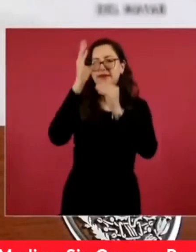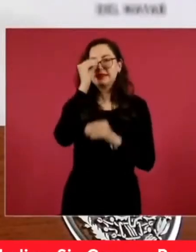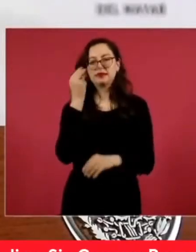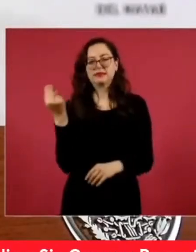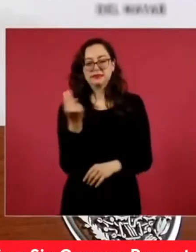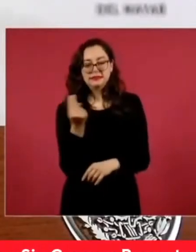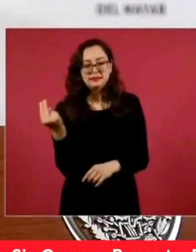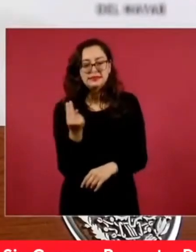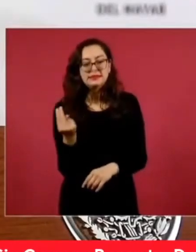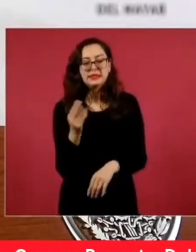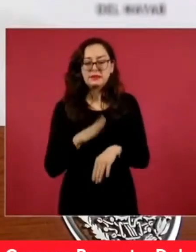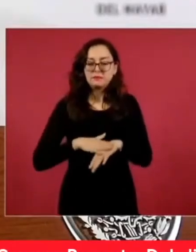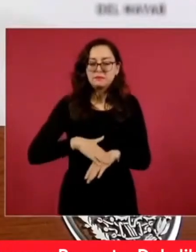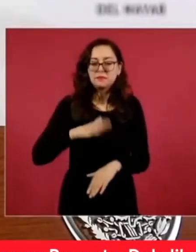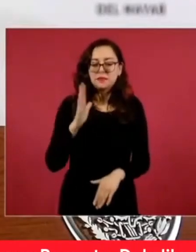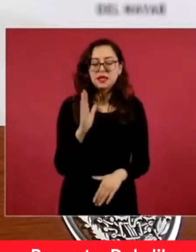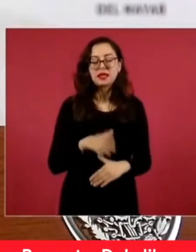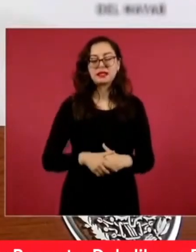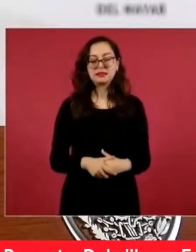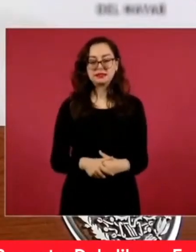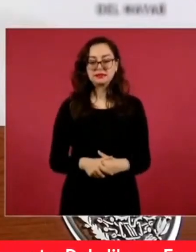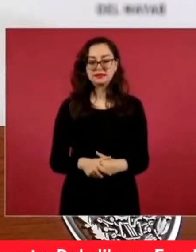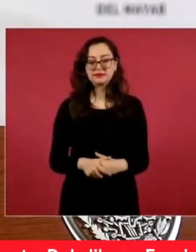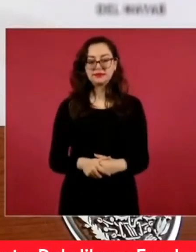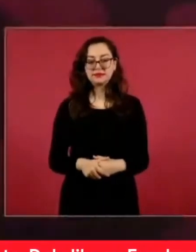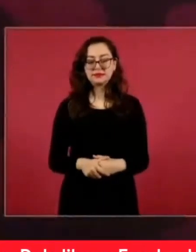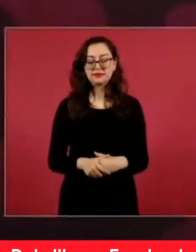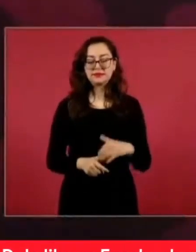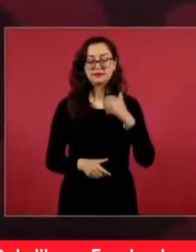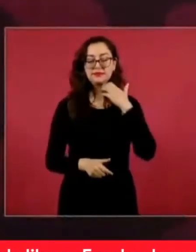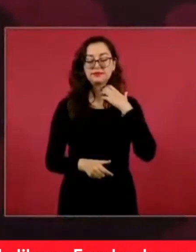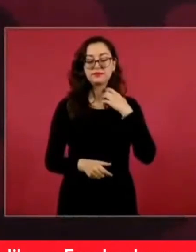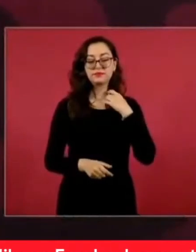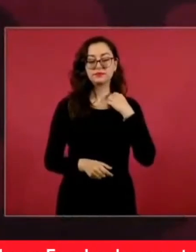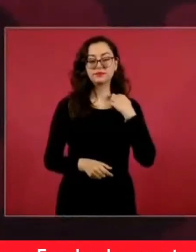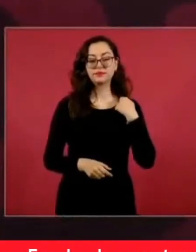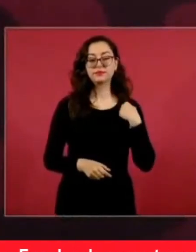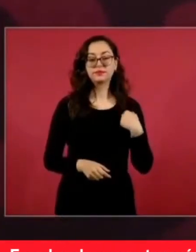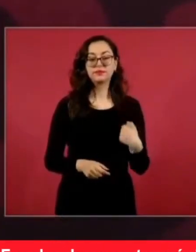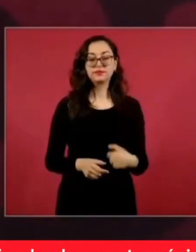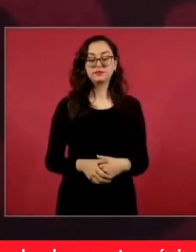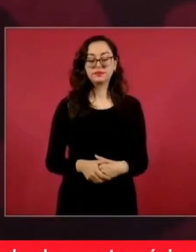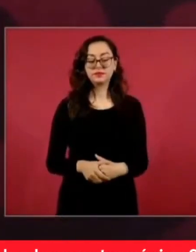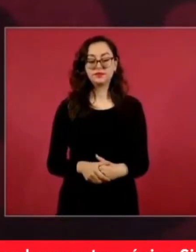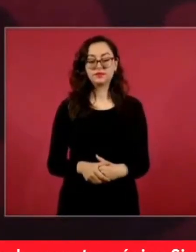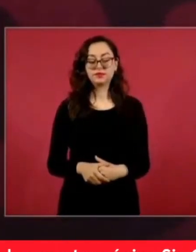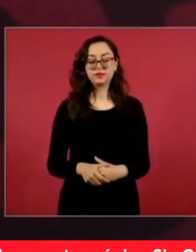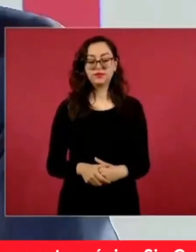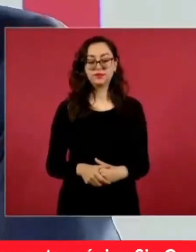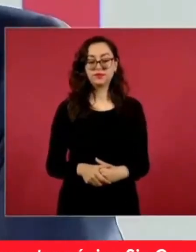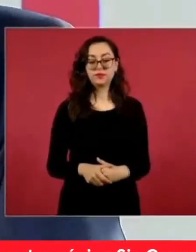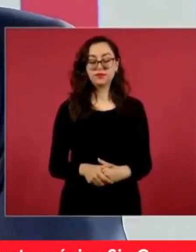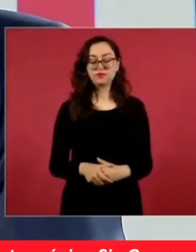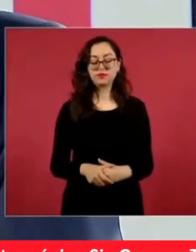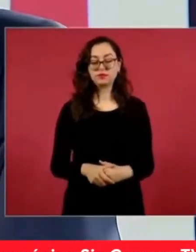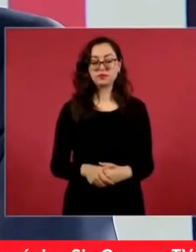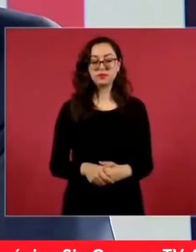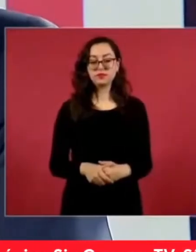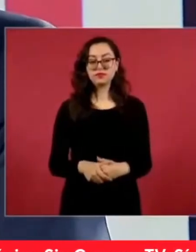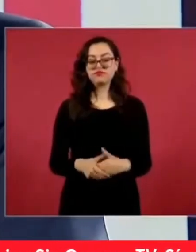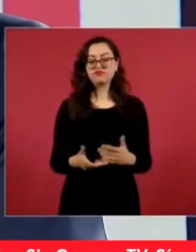son más cuidadosos. Esto pasa en la gente